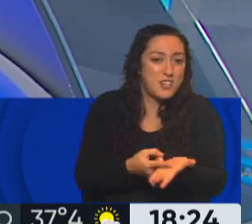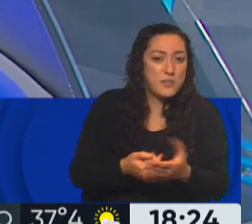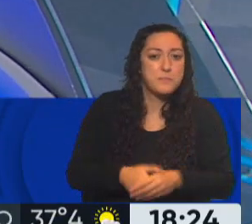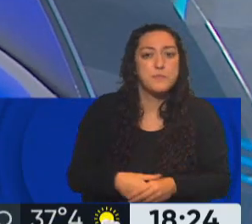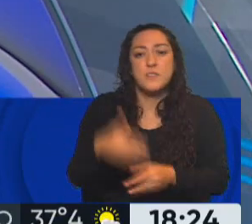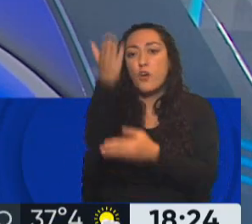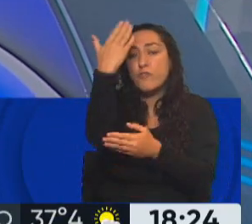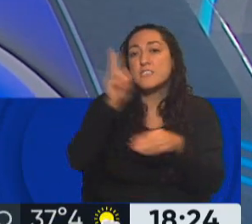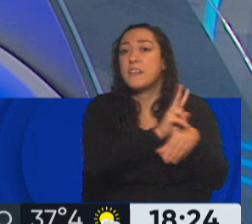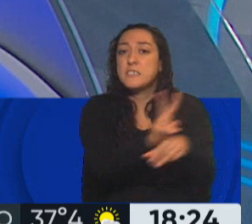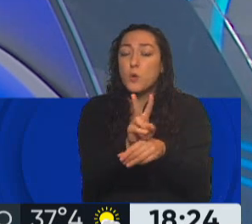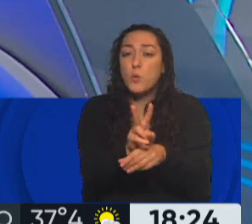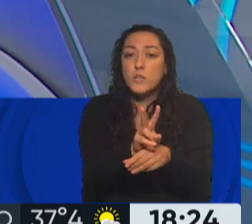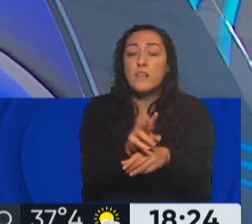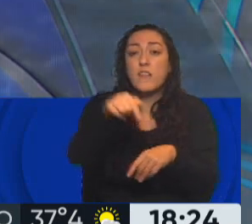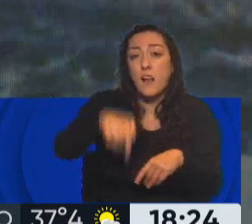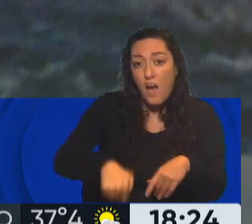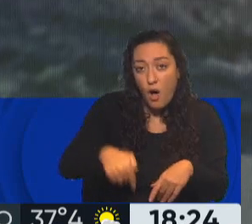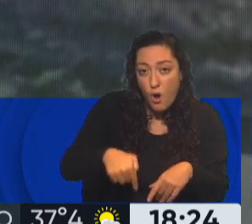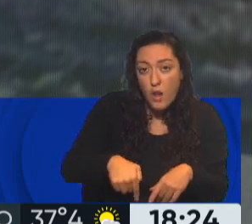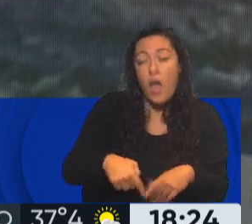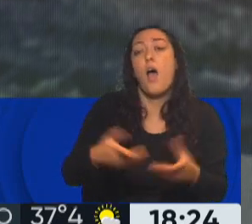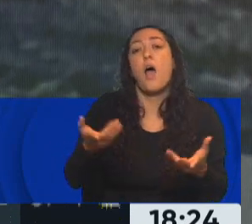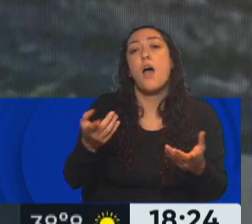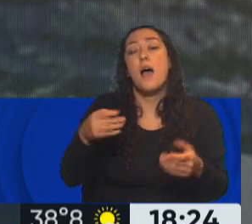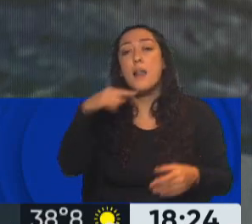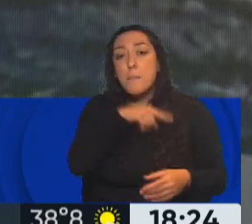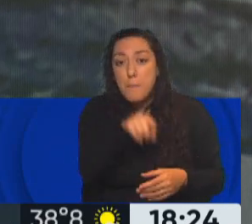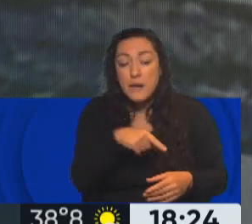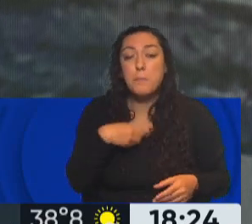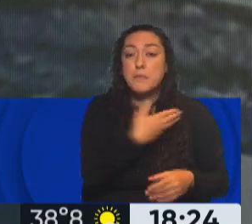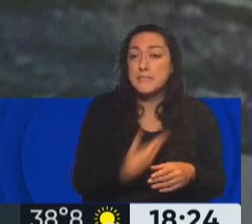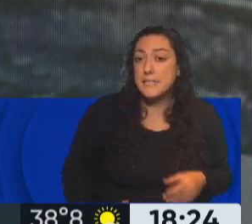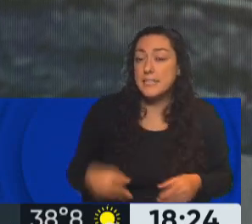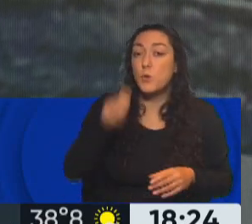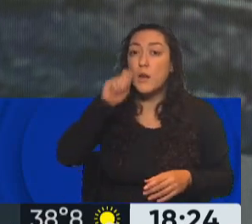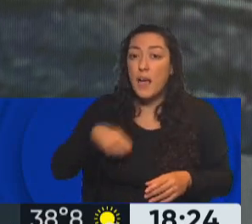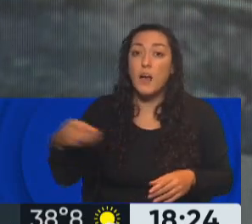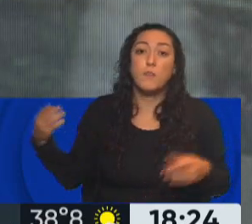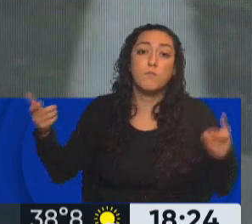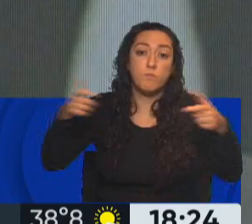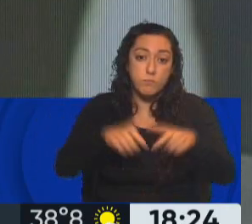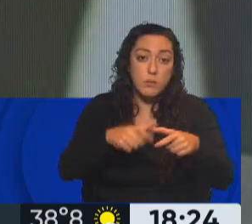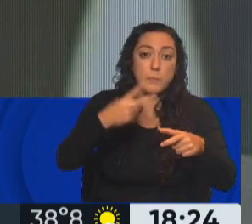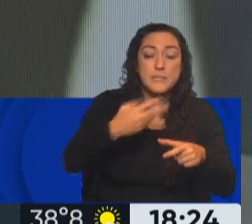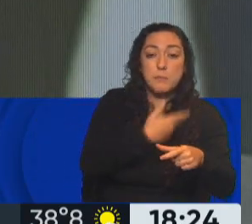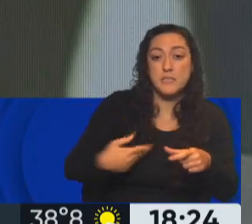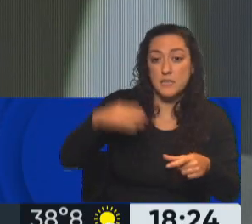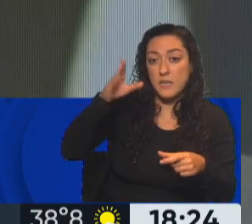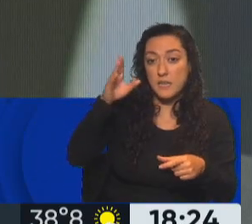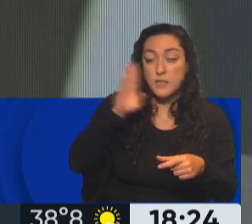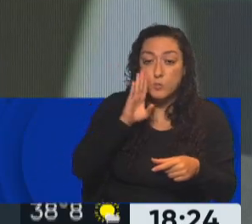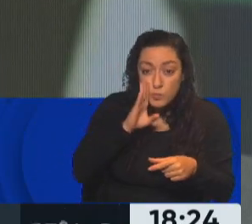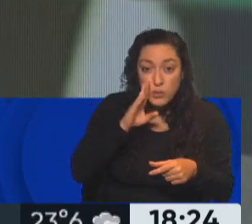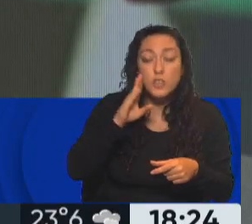conferencia de seguridad en Múnich, en Alemania. Allí ya se reunió el presidente de Ucrania, Zelensky, con el vicepresidente de Estados Unidos,